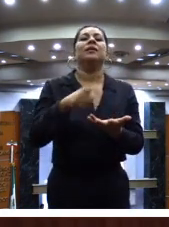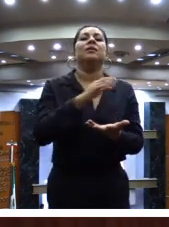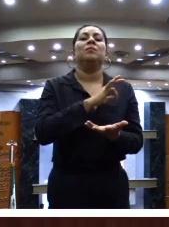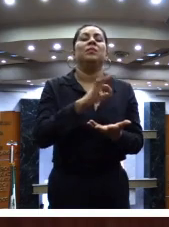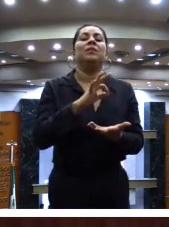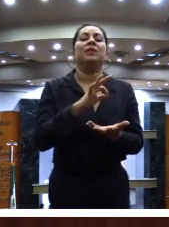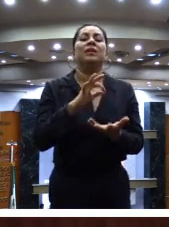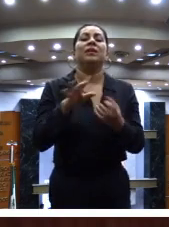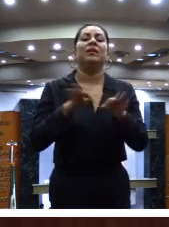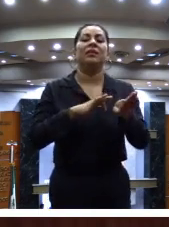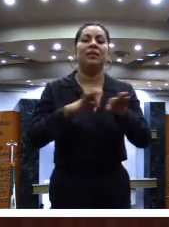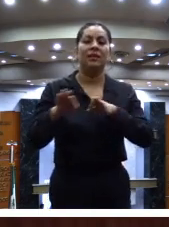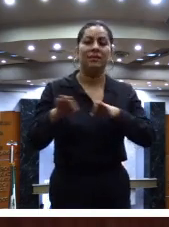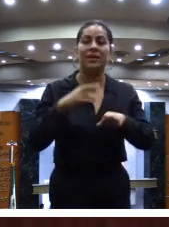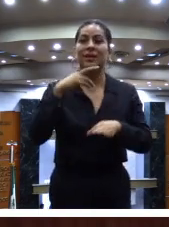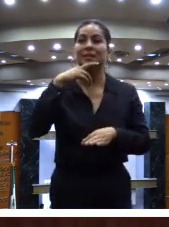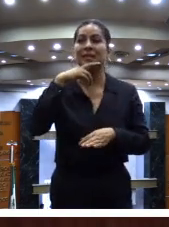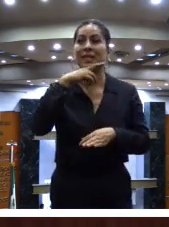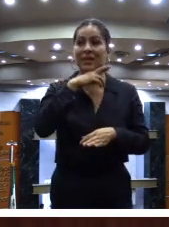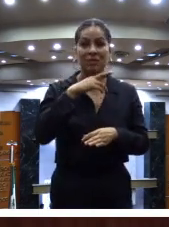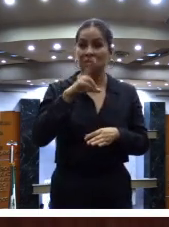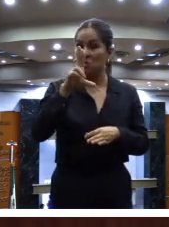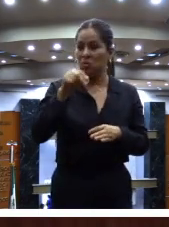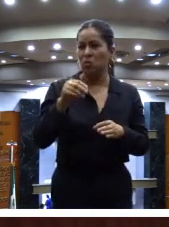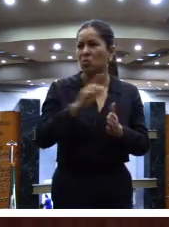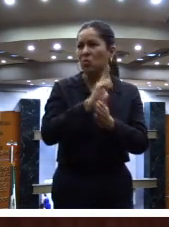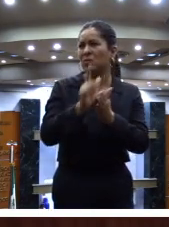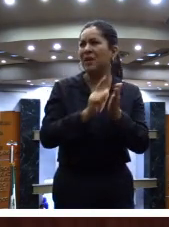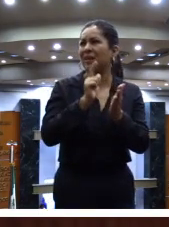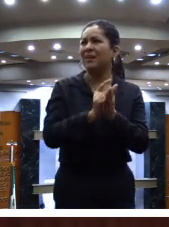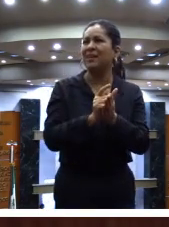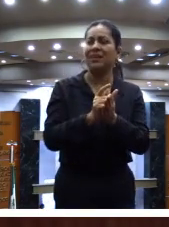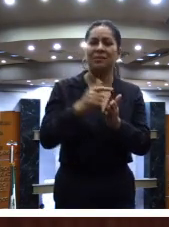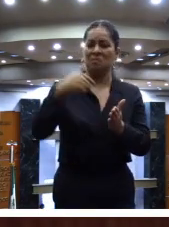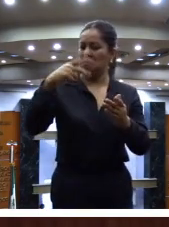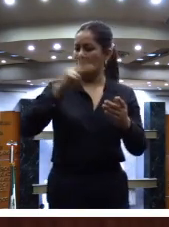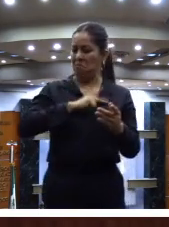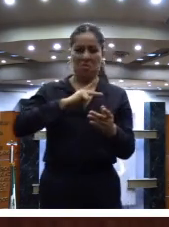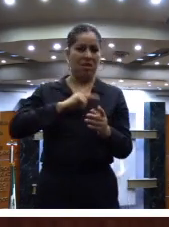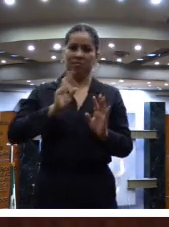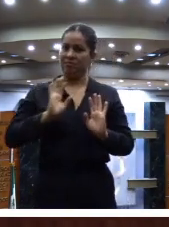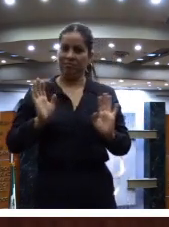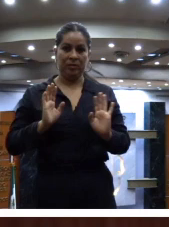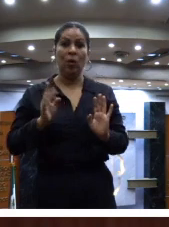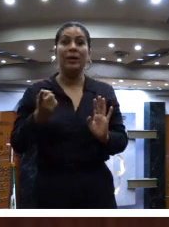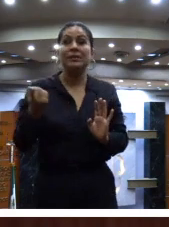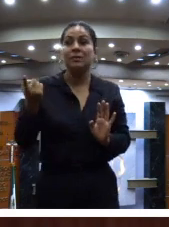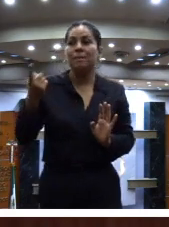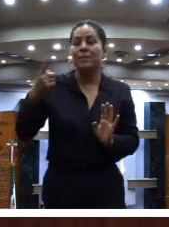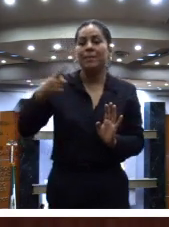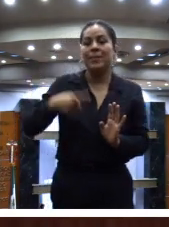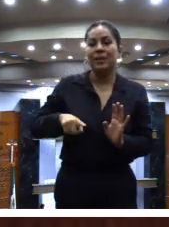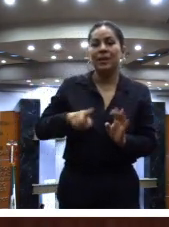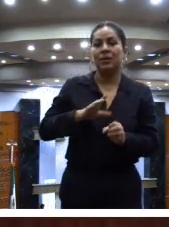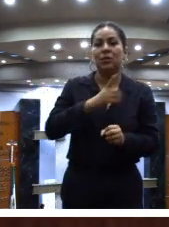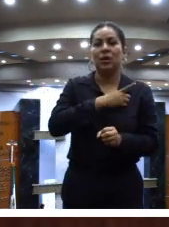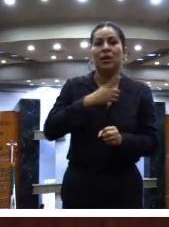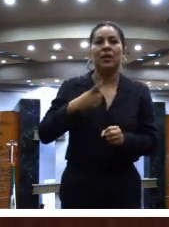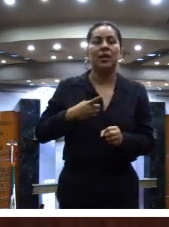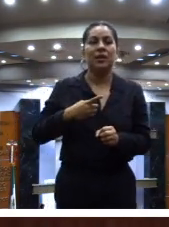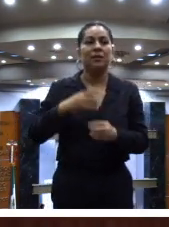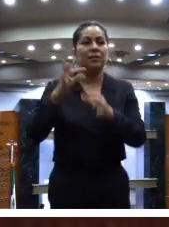ser desahogado rápidamente no porque sea una iniciativa dector apr es un mandato al que le debe de